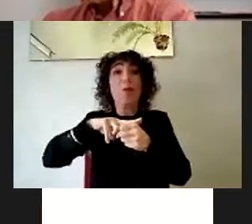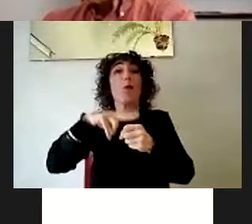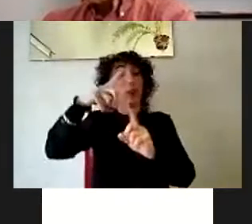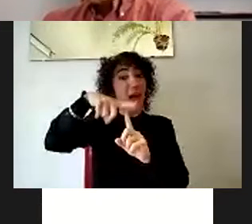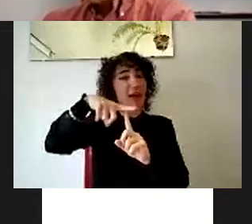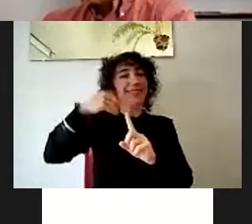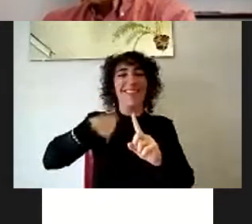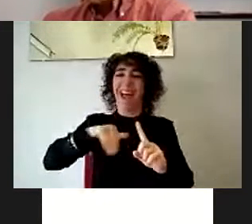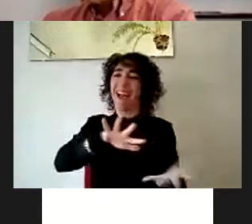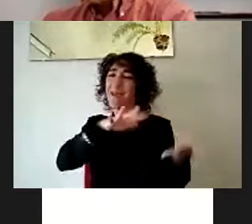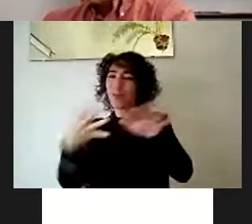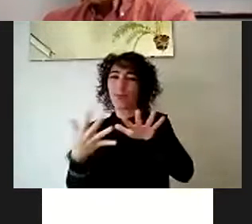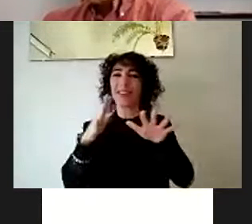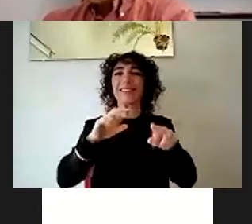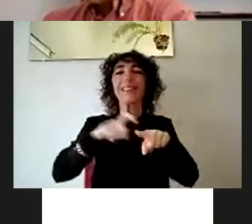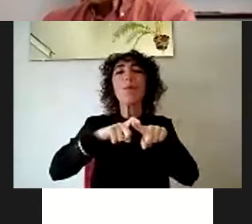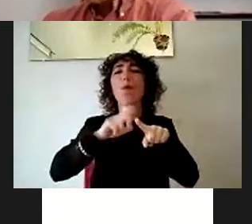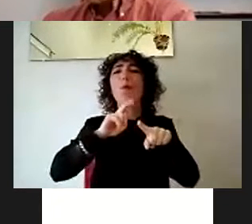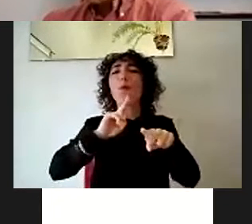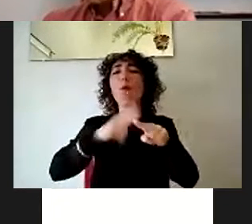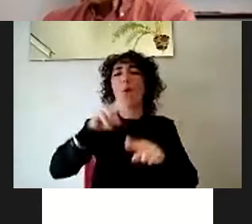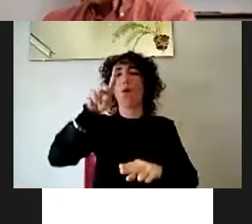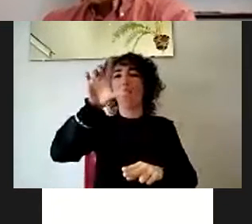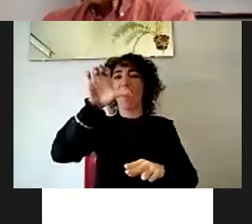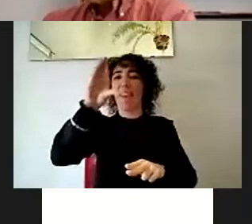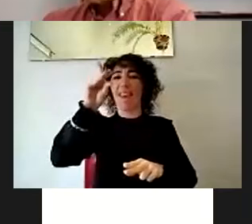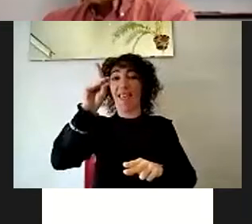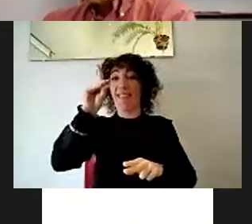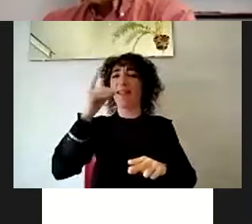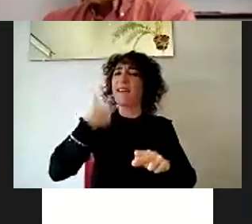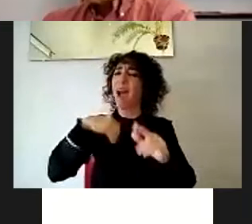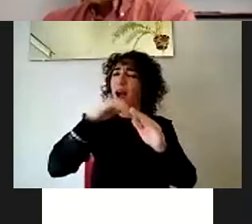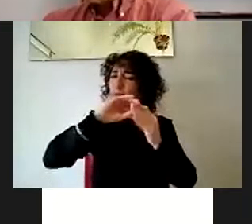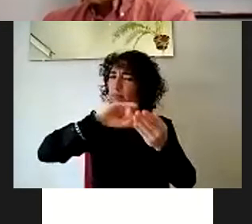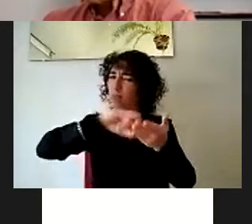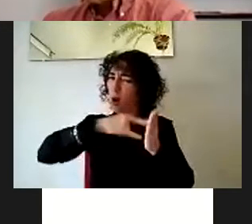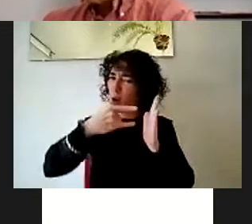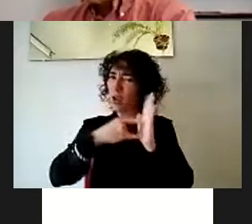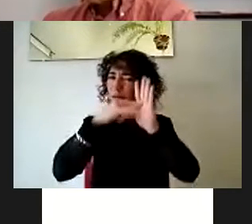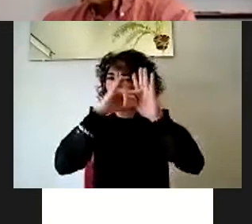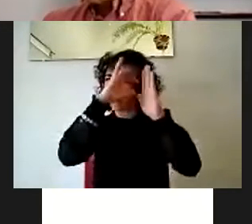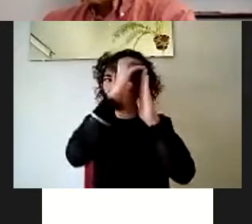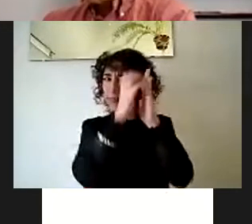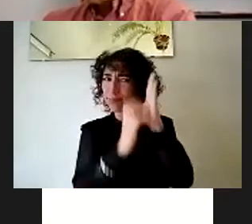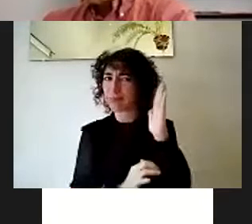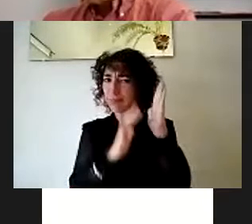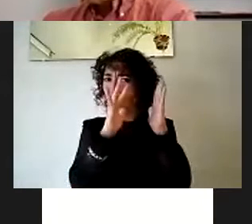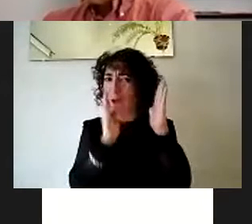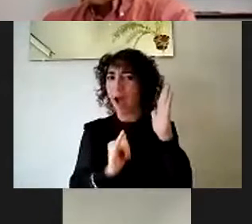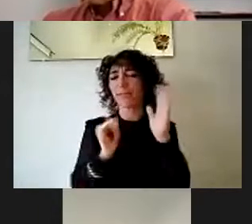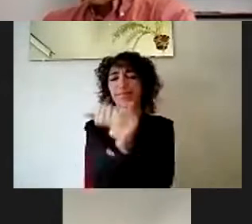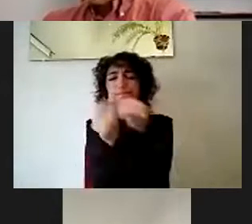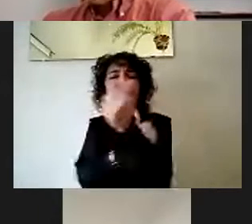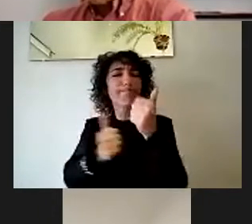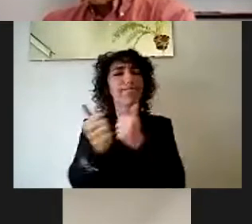y estamos trabajando con proyectos redactados ya para darle prioridad a la financiación en los